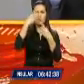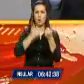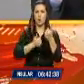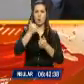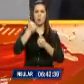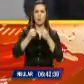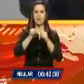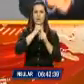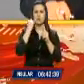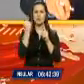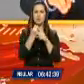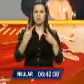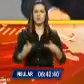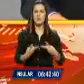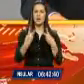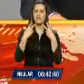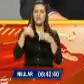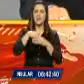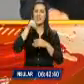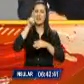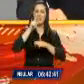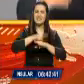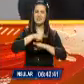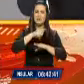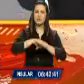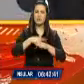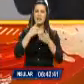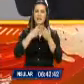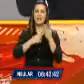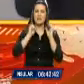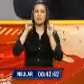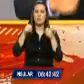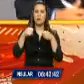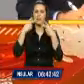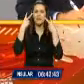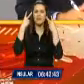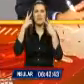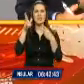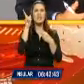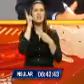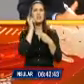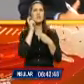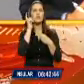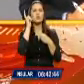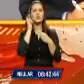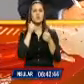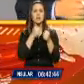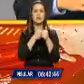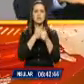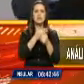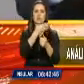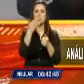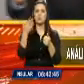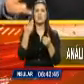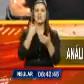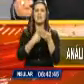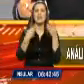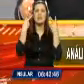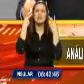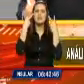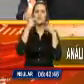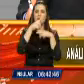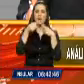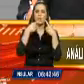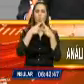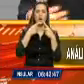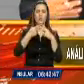situación que se vive particularmente en este momento. ¿Qué es lo que puede usted escuchar cerca de usted? ¿Qué es lo que se evidencia cuando